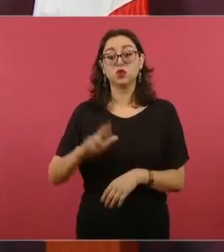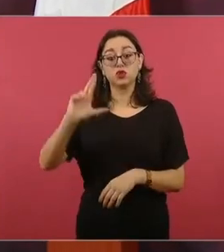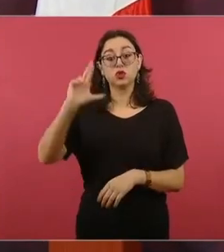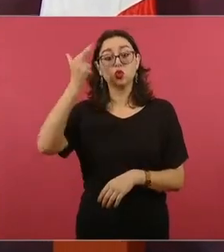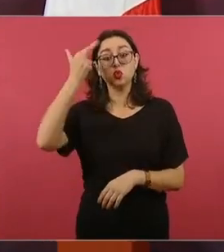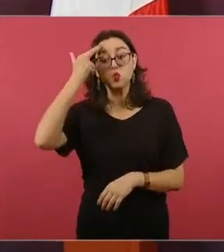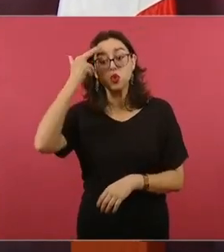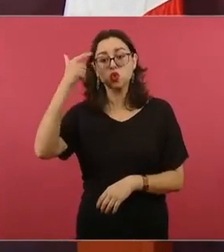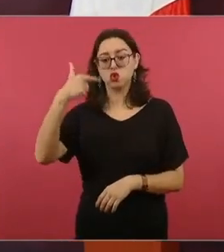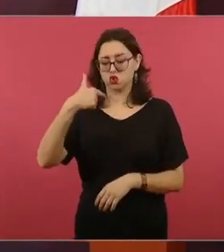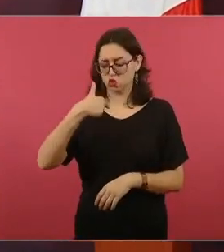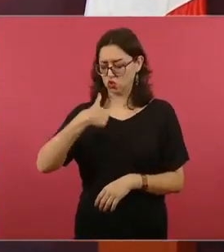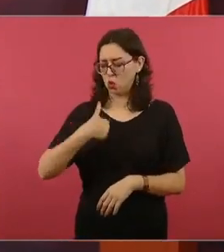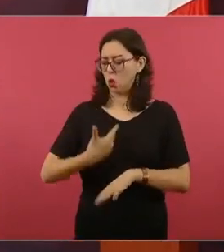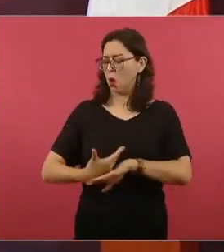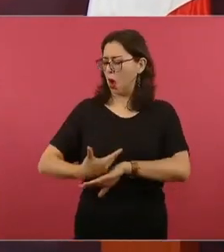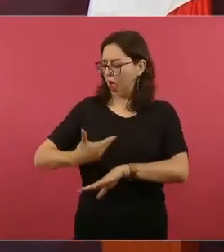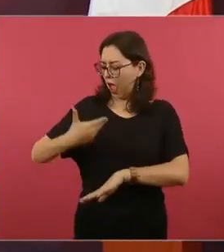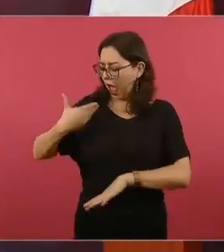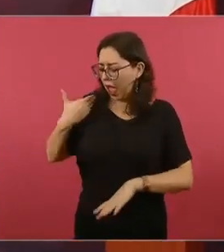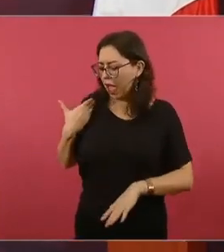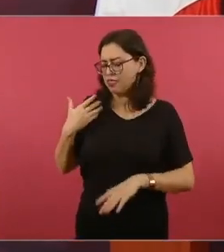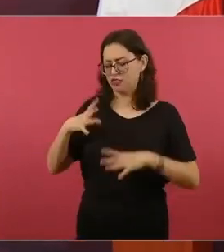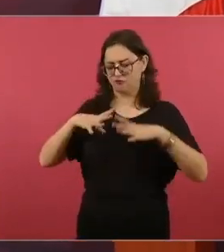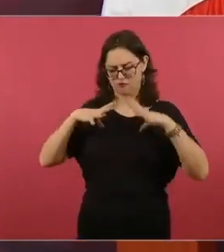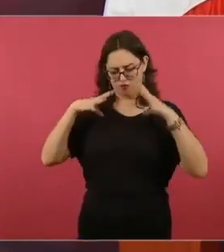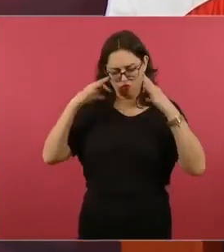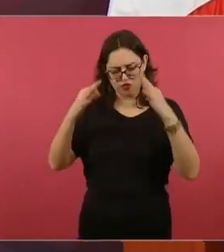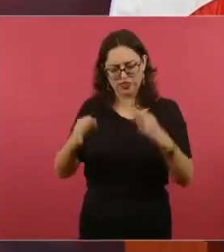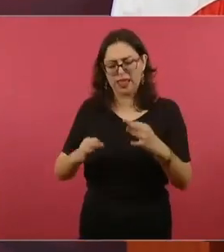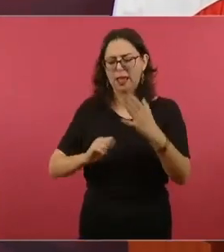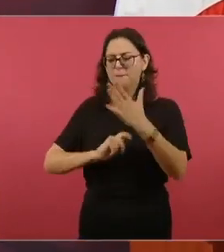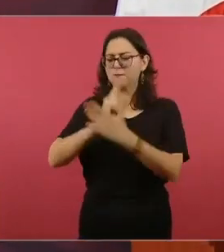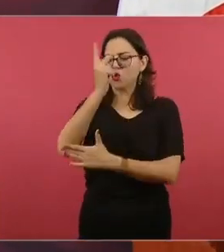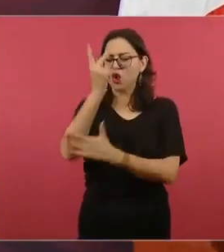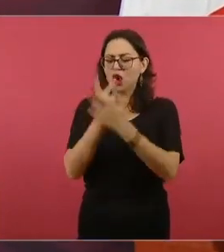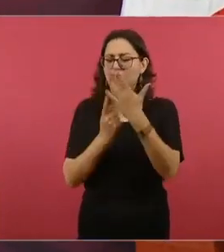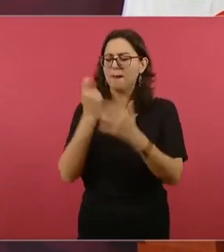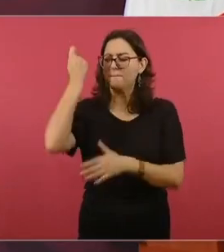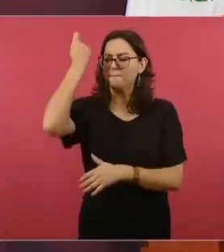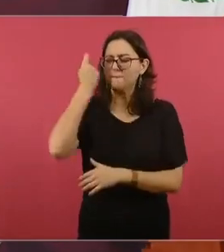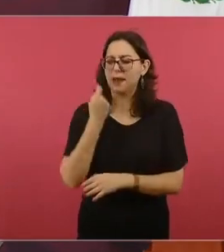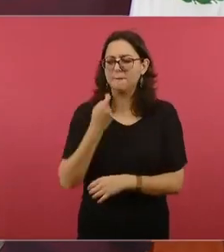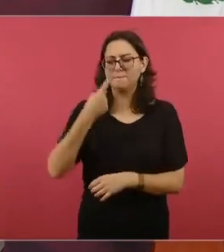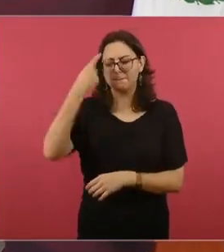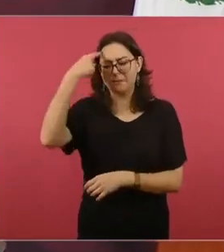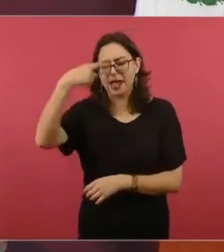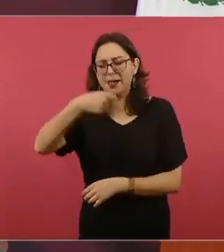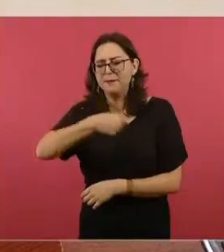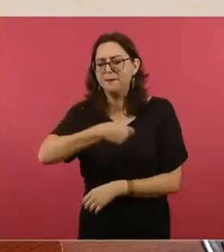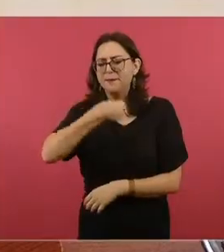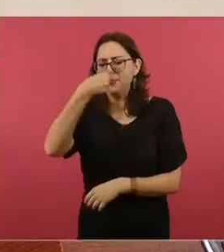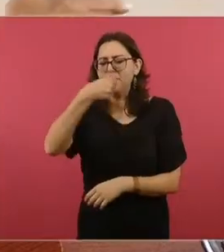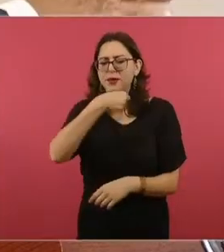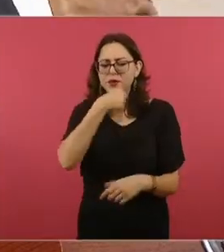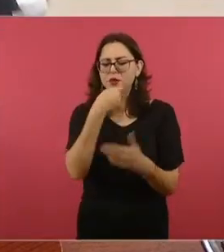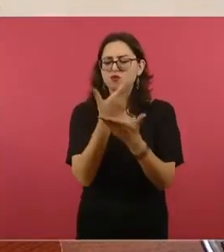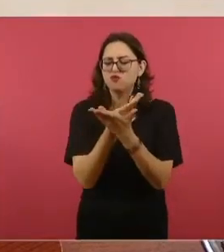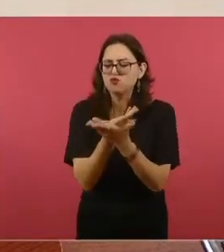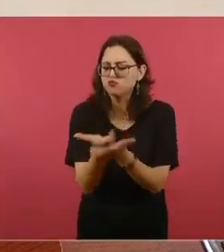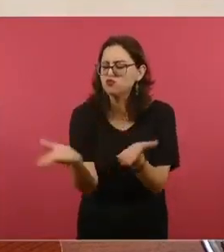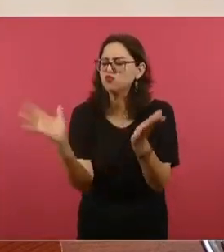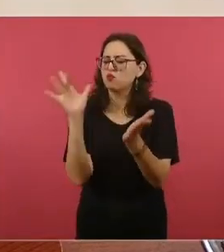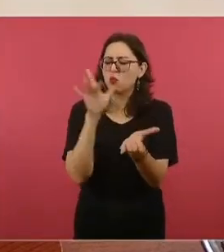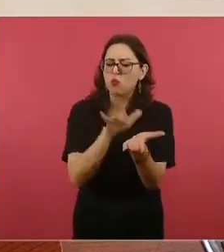diciendo que él había creado el programa de la pensión a los adultos mayores. Está pasando, yo